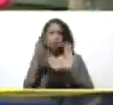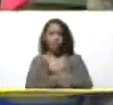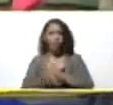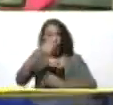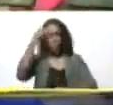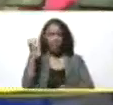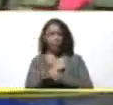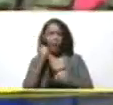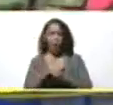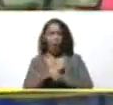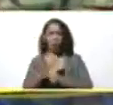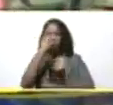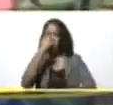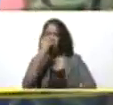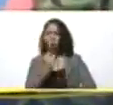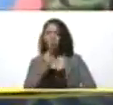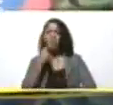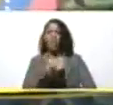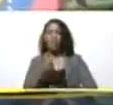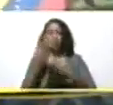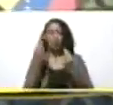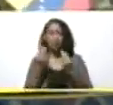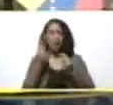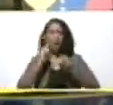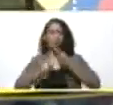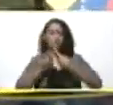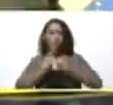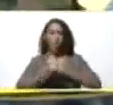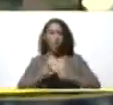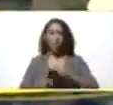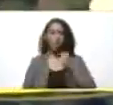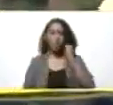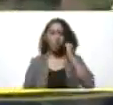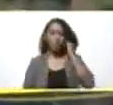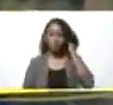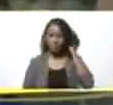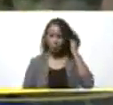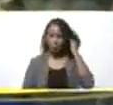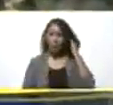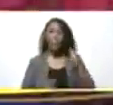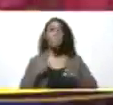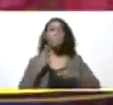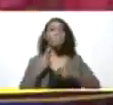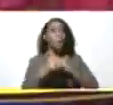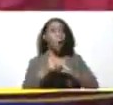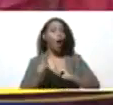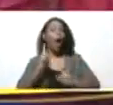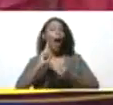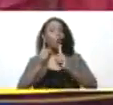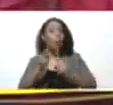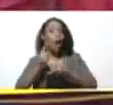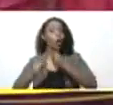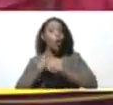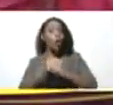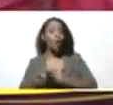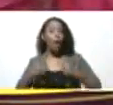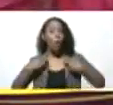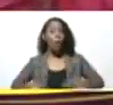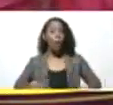Ezequiel Zamora se han dicho muchas cosas. Pero hay cosas humanas muy